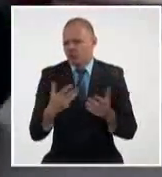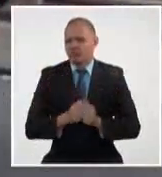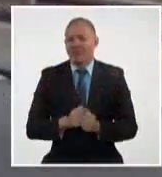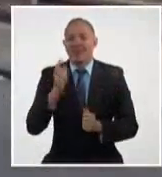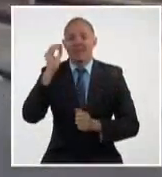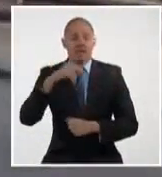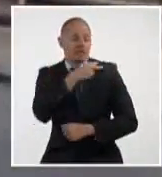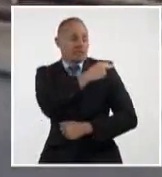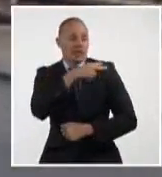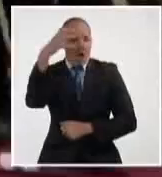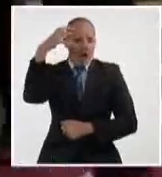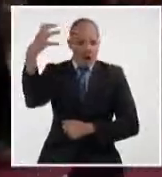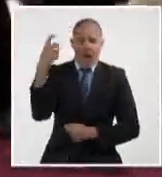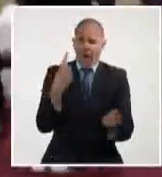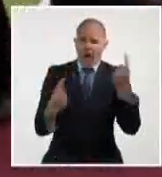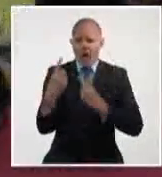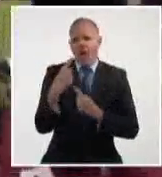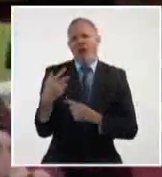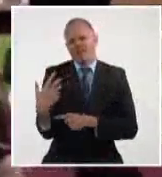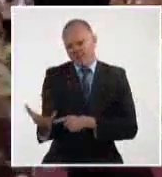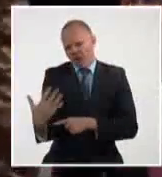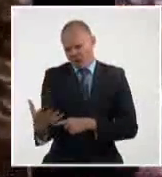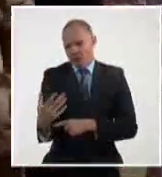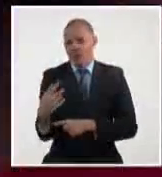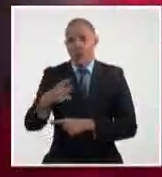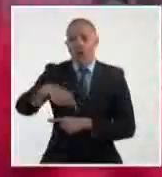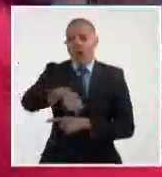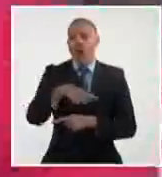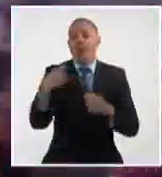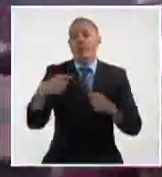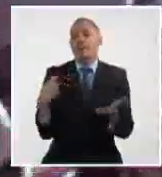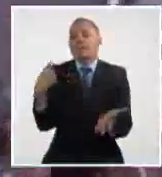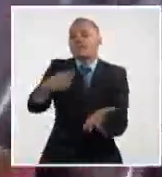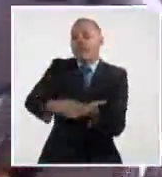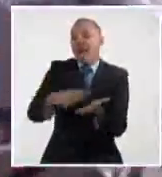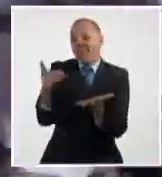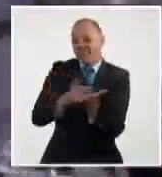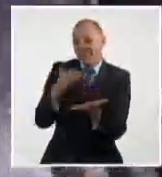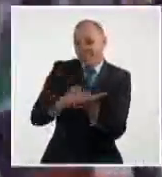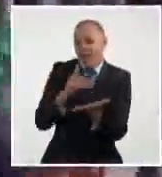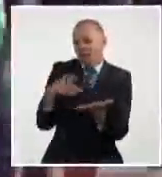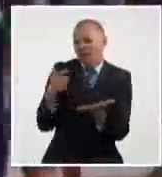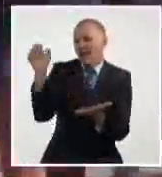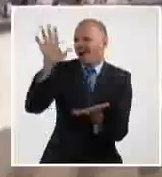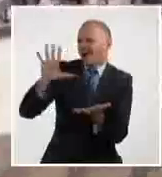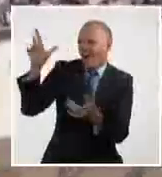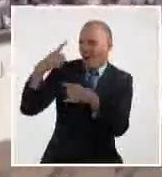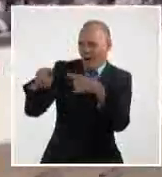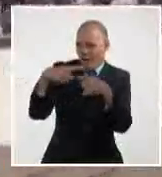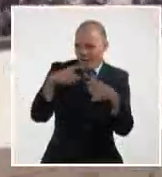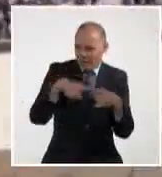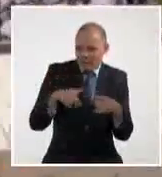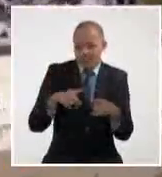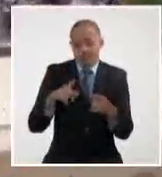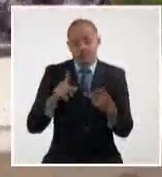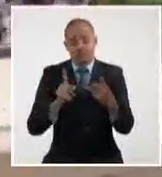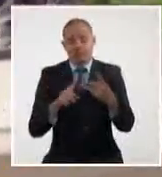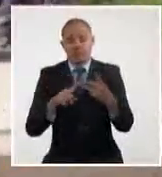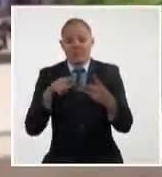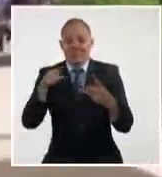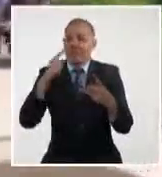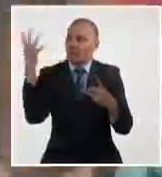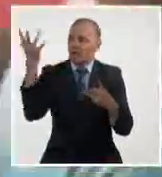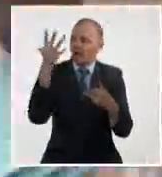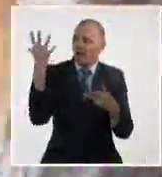de la deuda externa a las potencias occidentales, el cambio climático y la alta insatisfacción